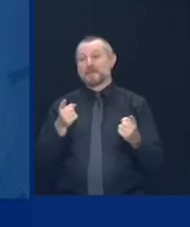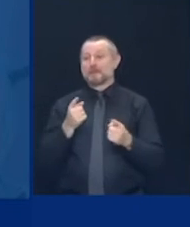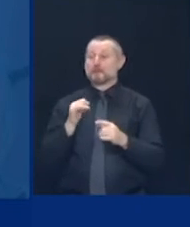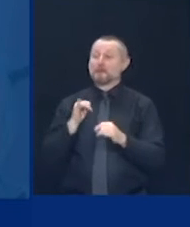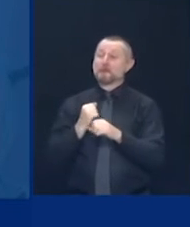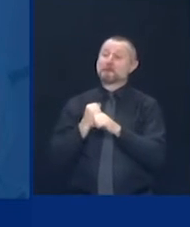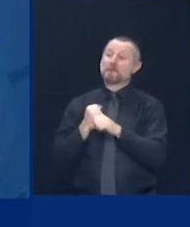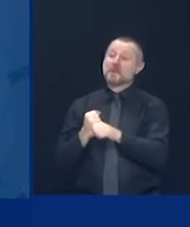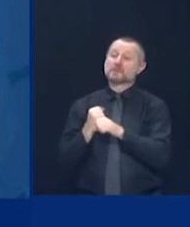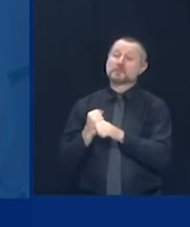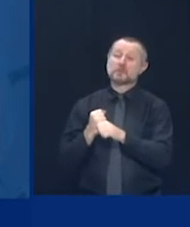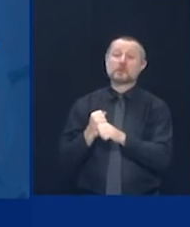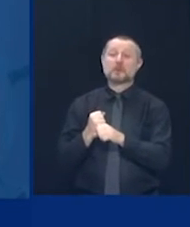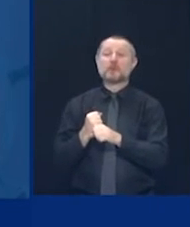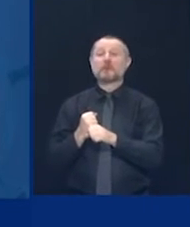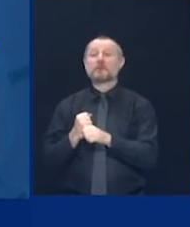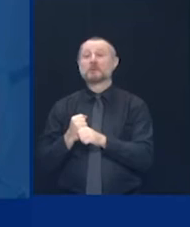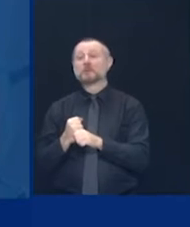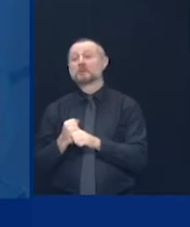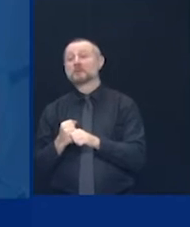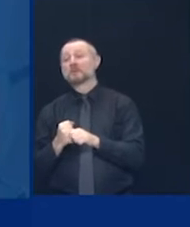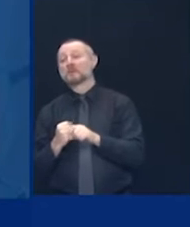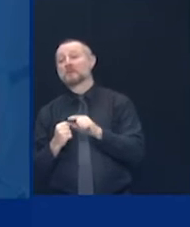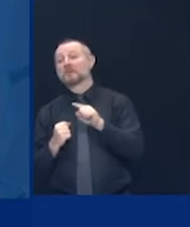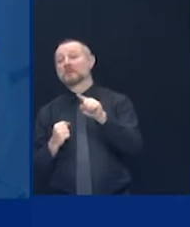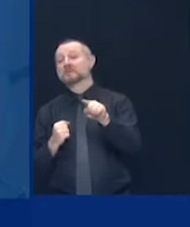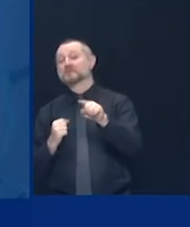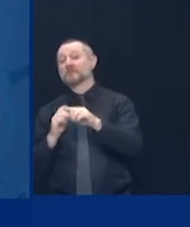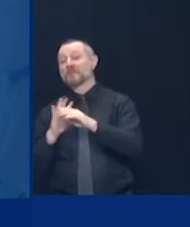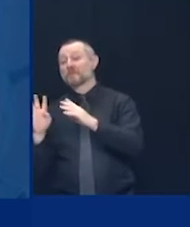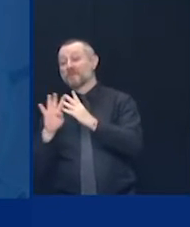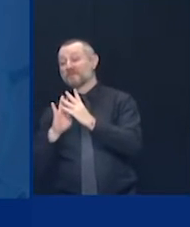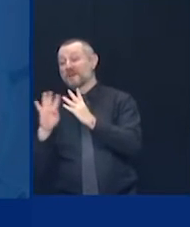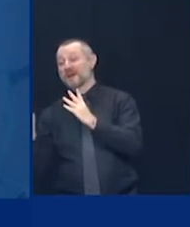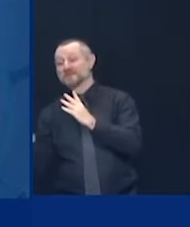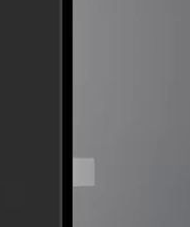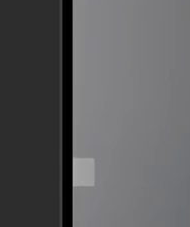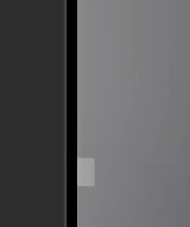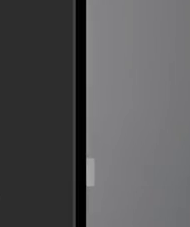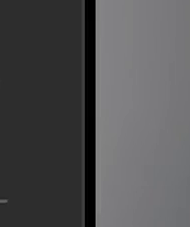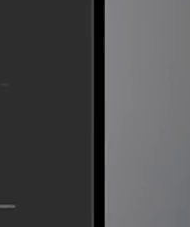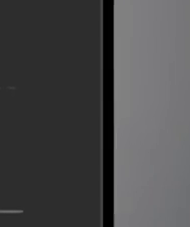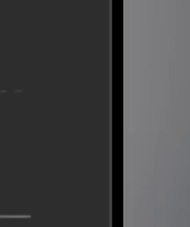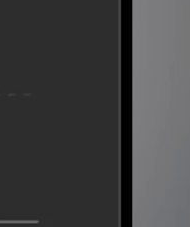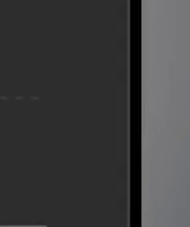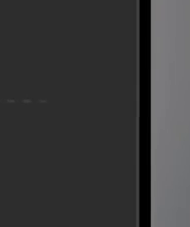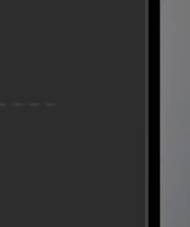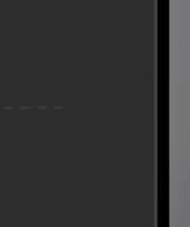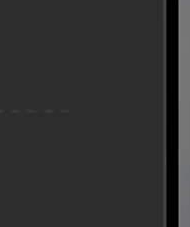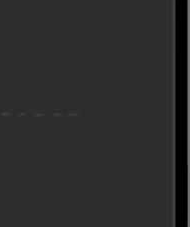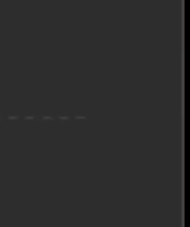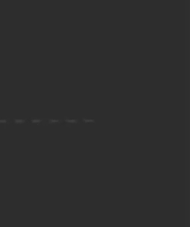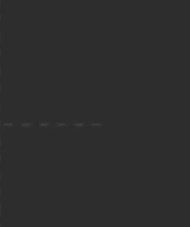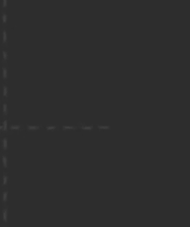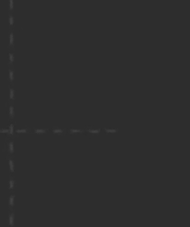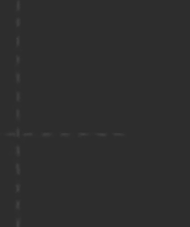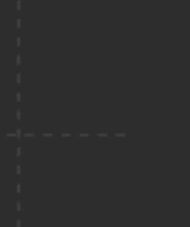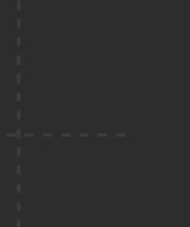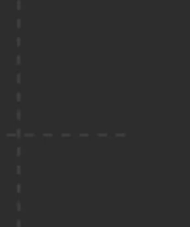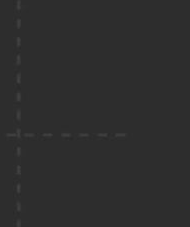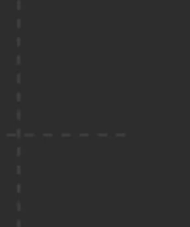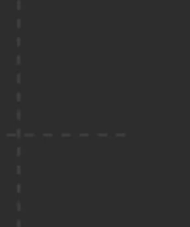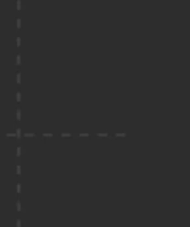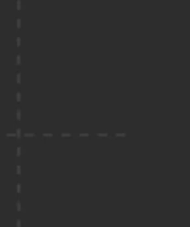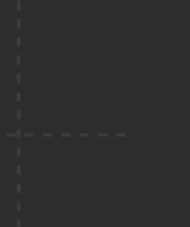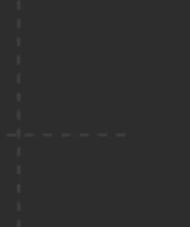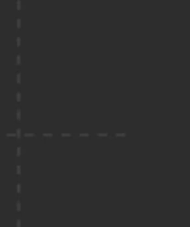un jonrón la pista de advertencia se convierte en tierra para que no choque contra la pared gráficas de la universidad johns hopkins muestran como la curva